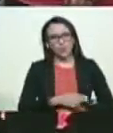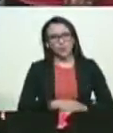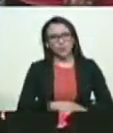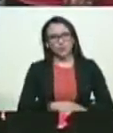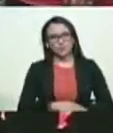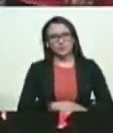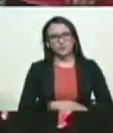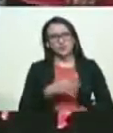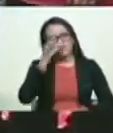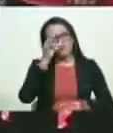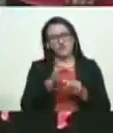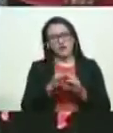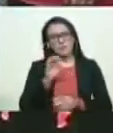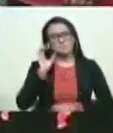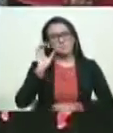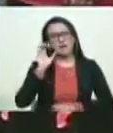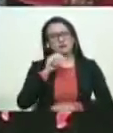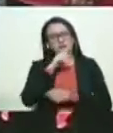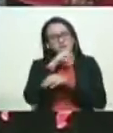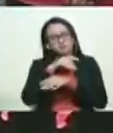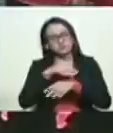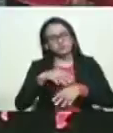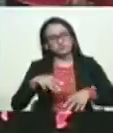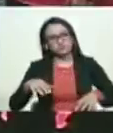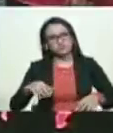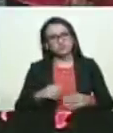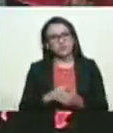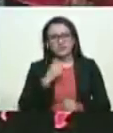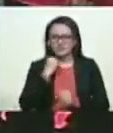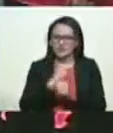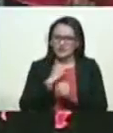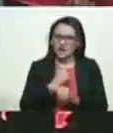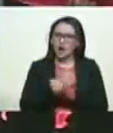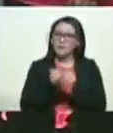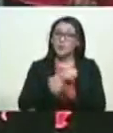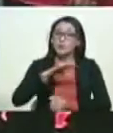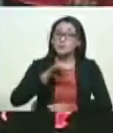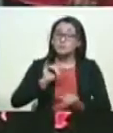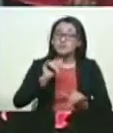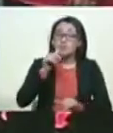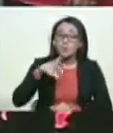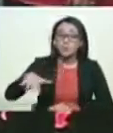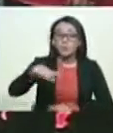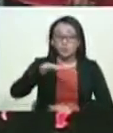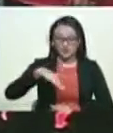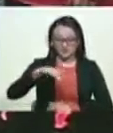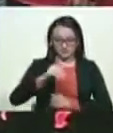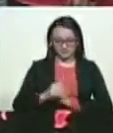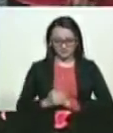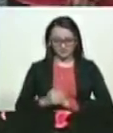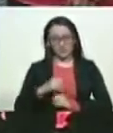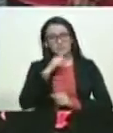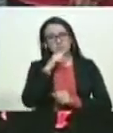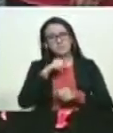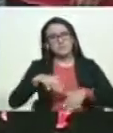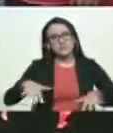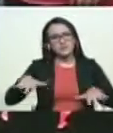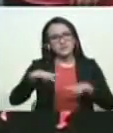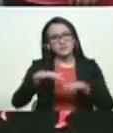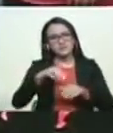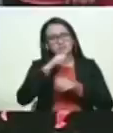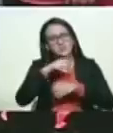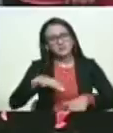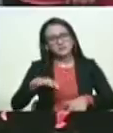bendecida bendecida por el trabajo y el amor del pueblo bendecida por nuestro padre